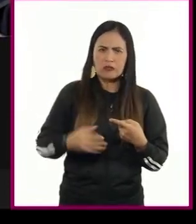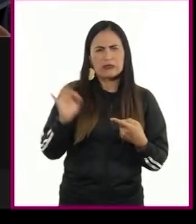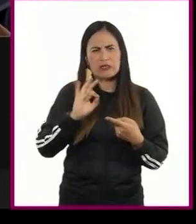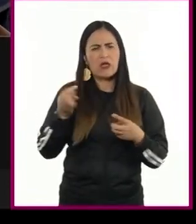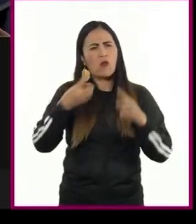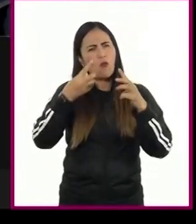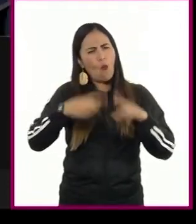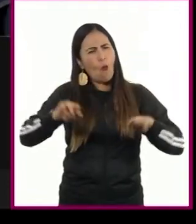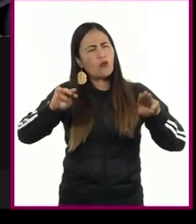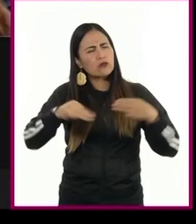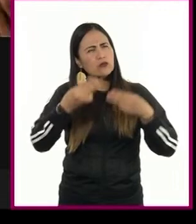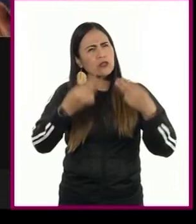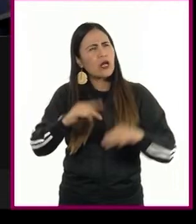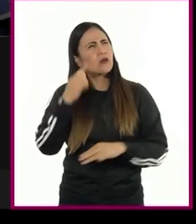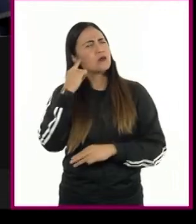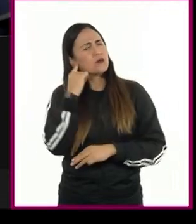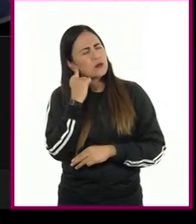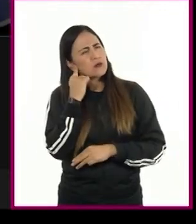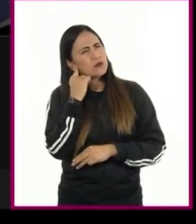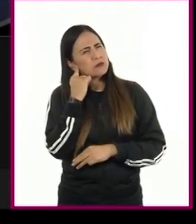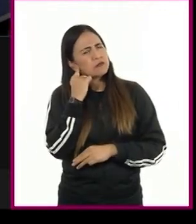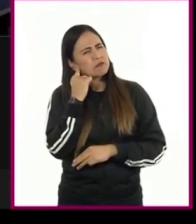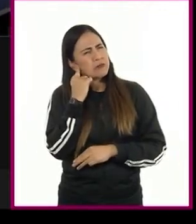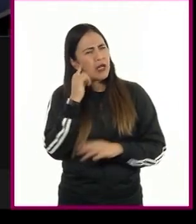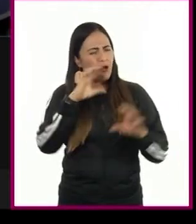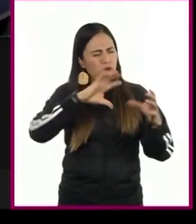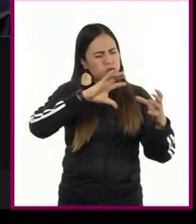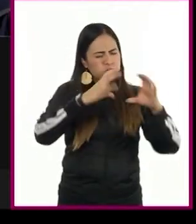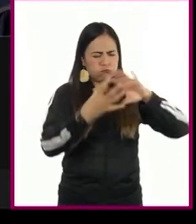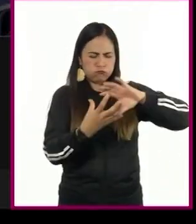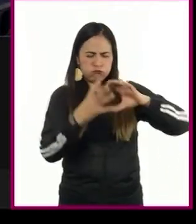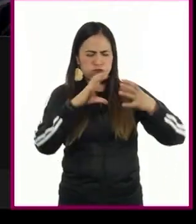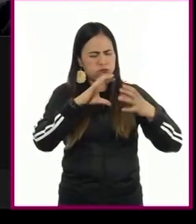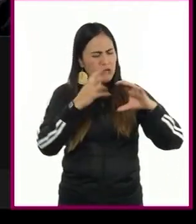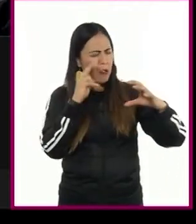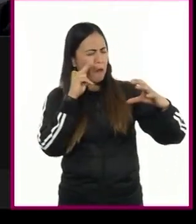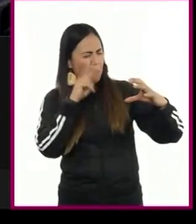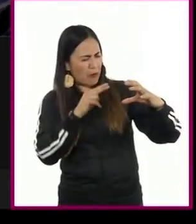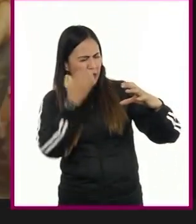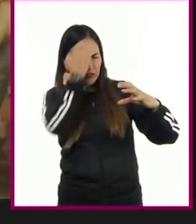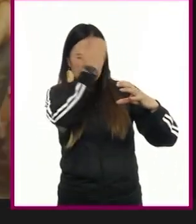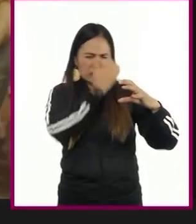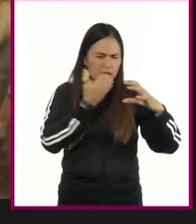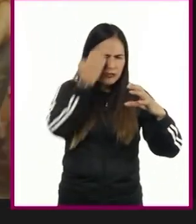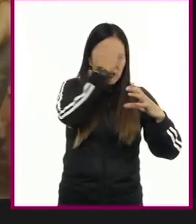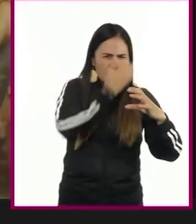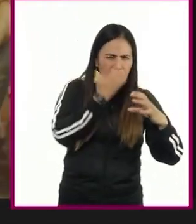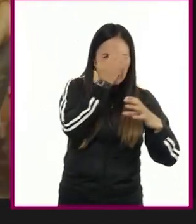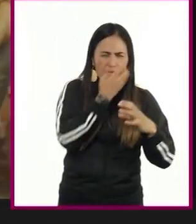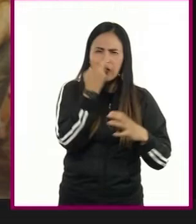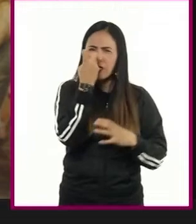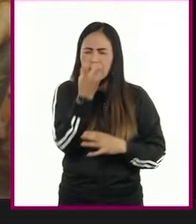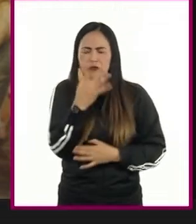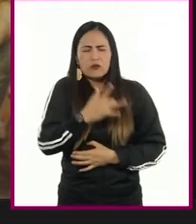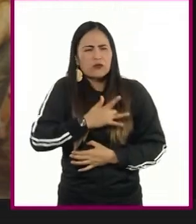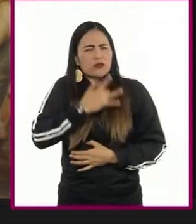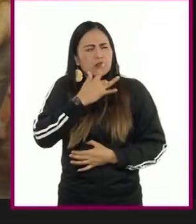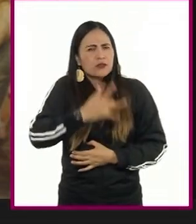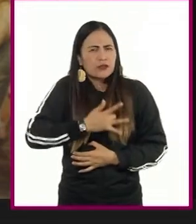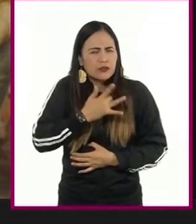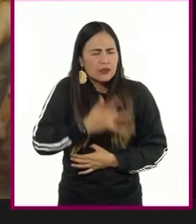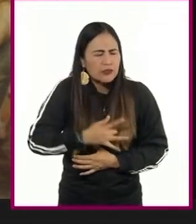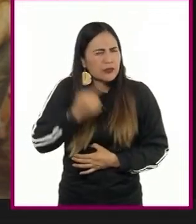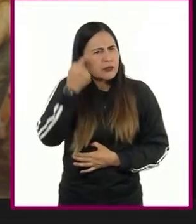agradable al oído, la perspectiva era fascinante para la vista y la considerábamos la primera puerta de